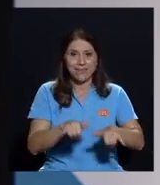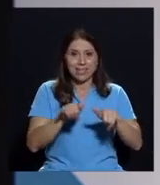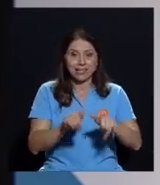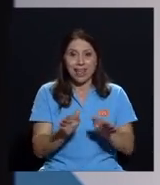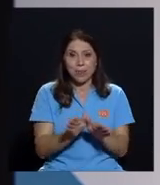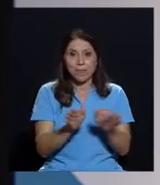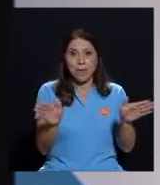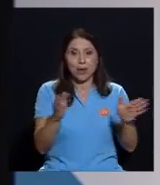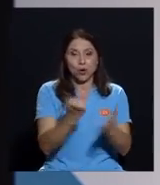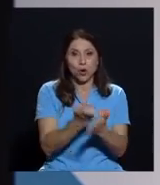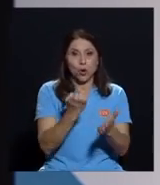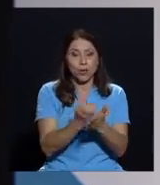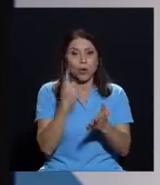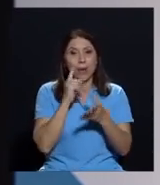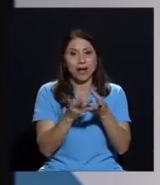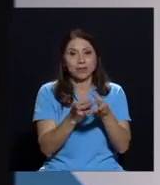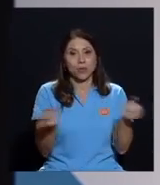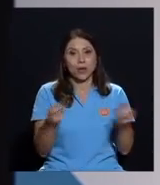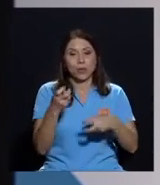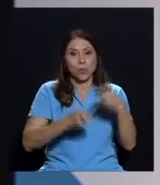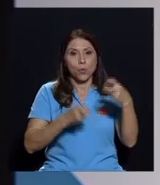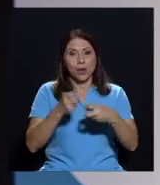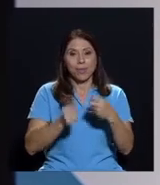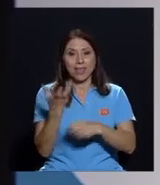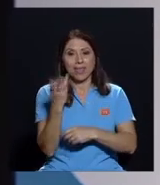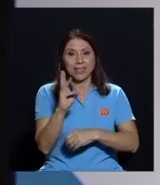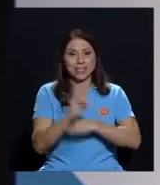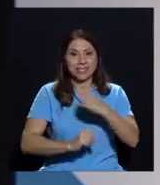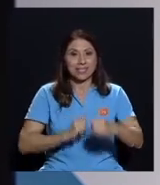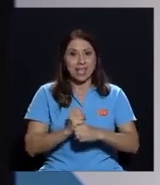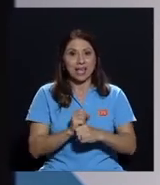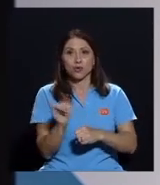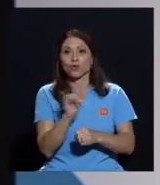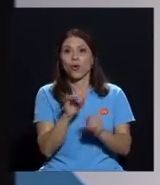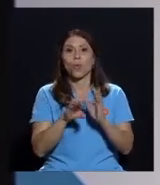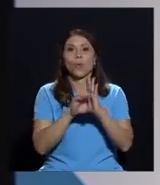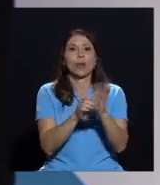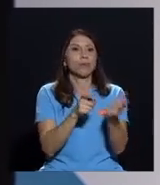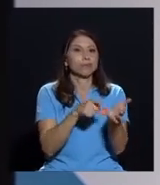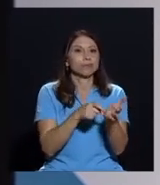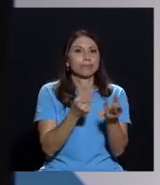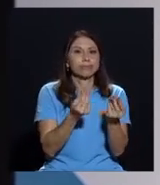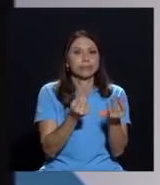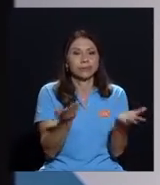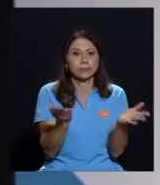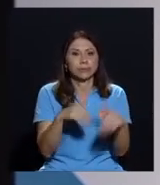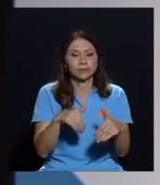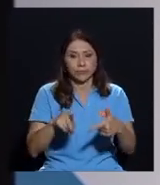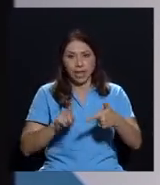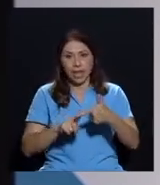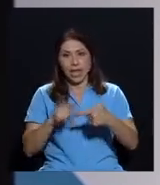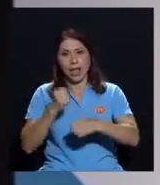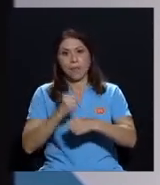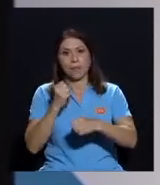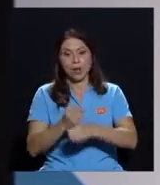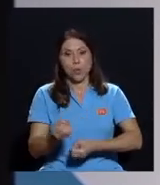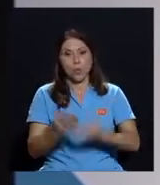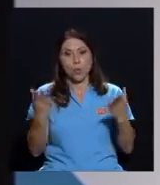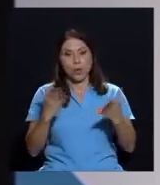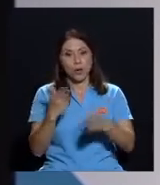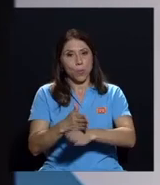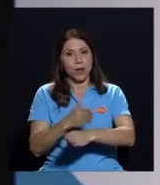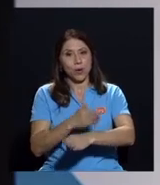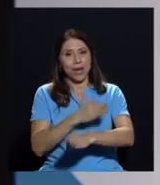resolver un problema que tiene 16 años como el tema fiscal en mejorar el empleo público que es un problema que viene desde los